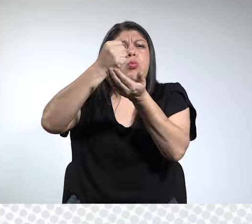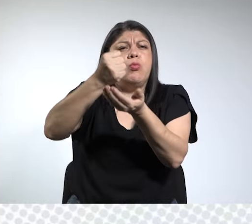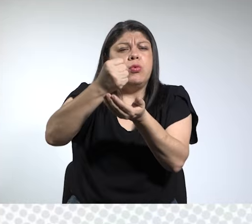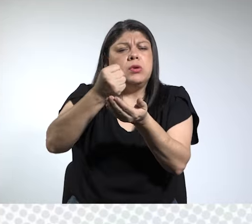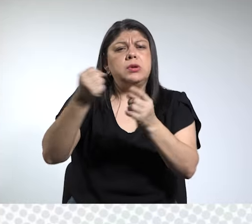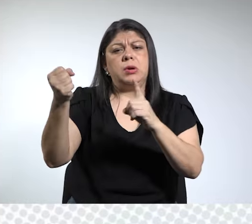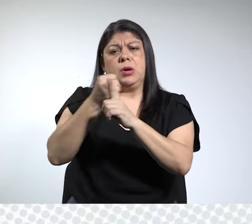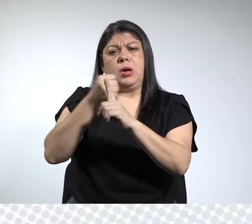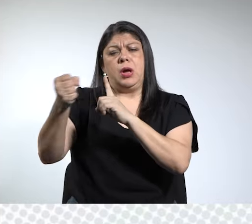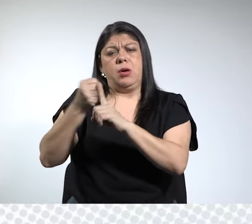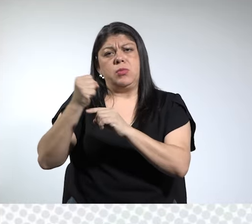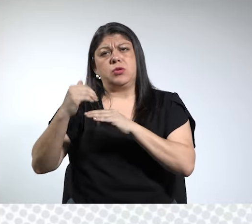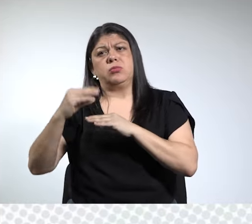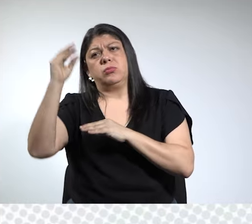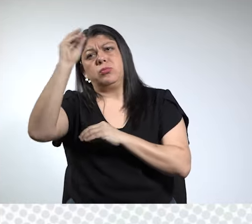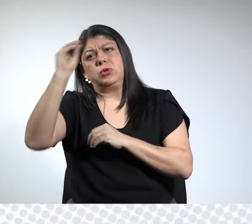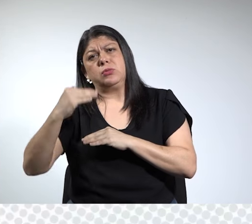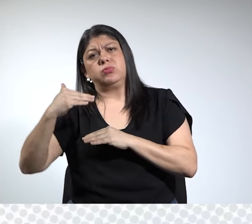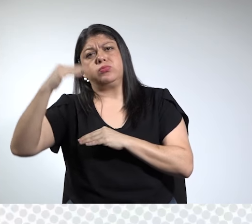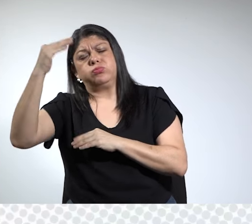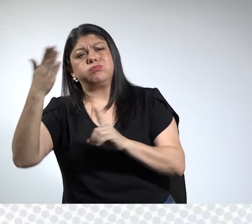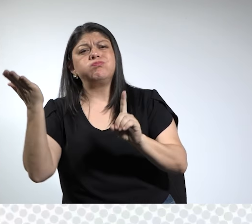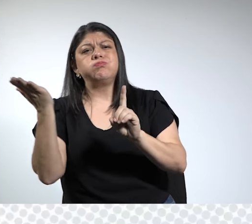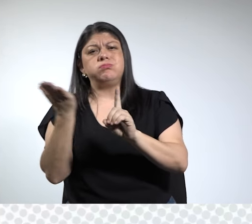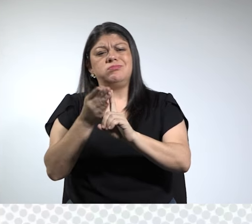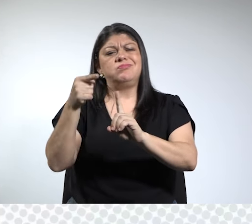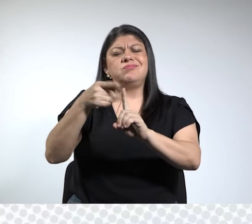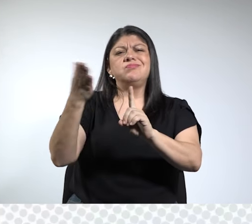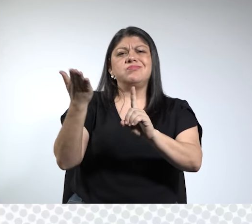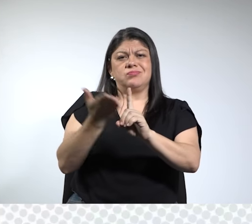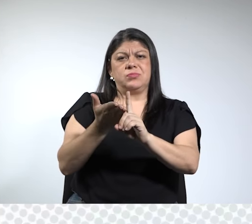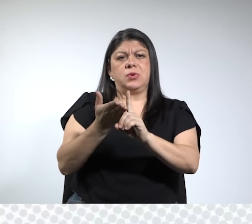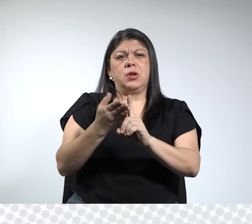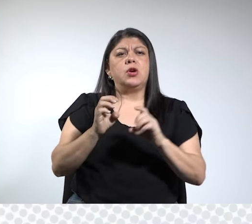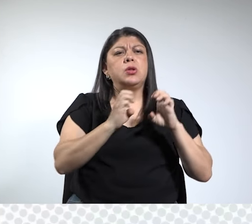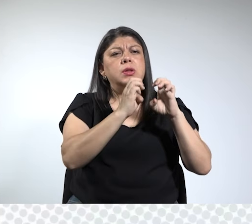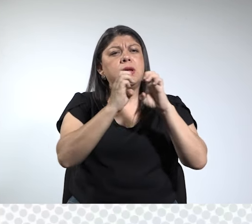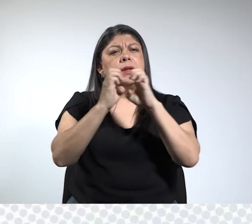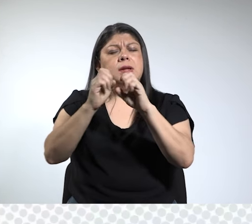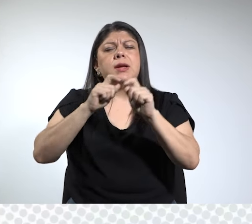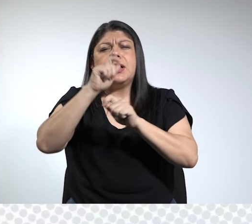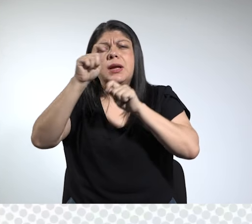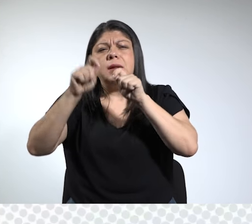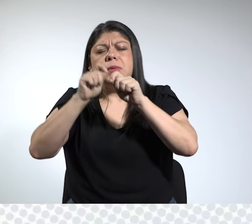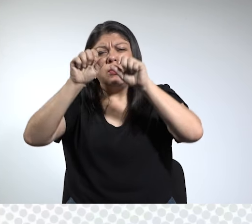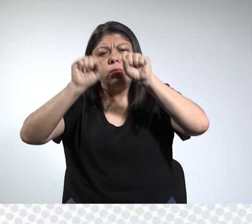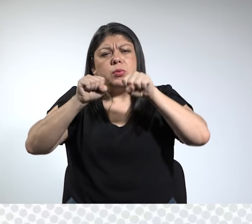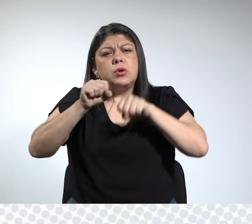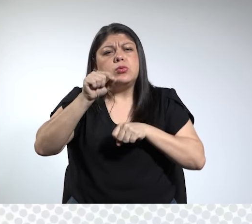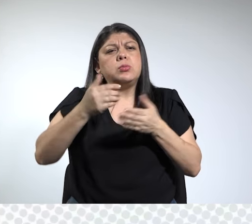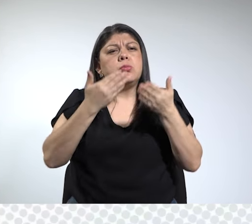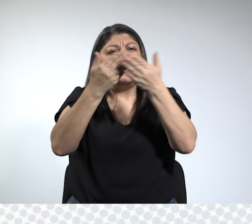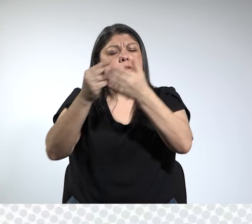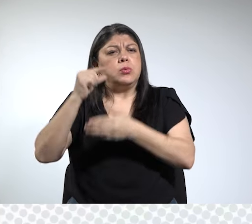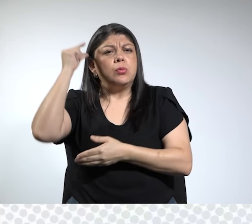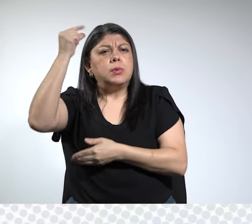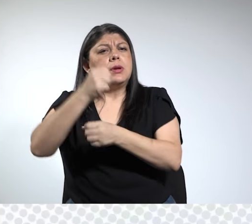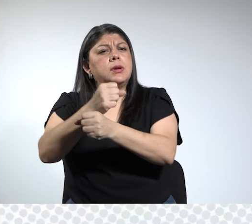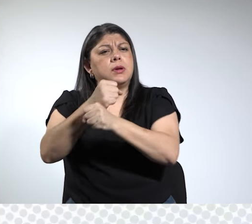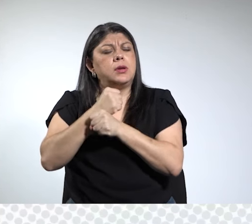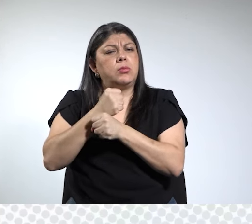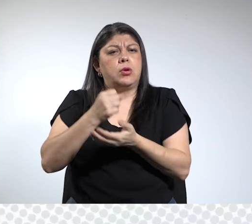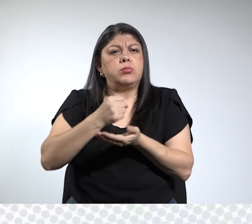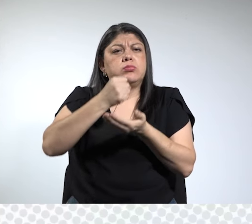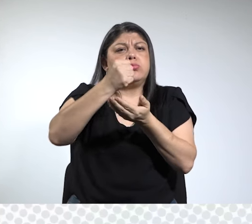un aumento en las tasas de violencia de la que son víctimas directas. ¿Qué estrategias concretas propone su gobierno para asegurar una